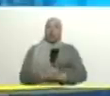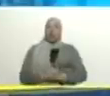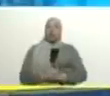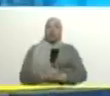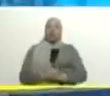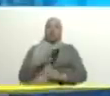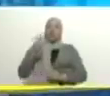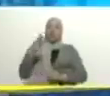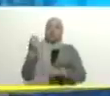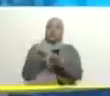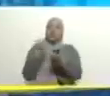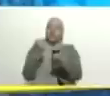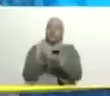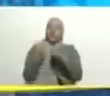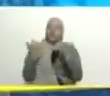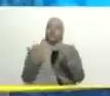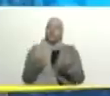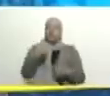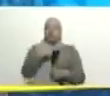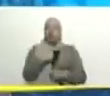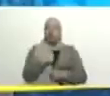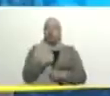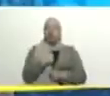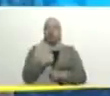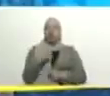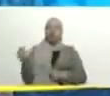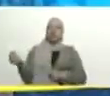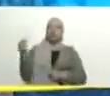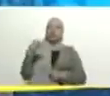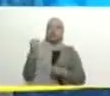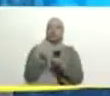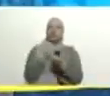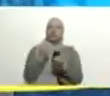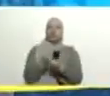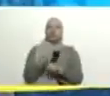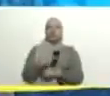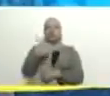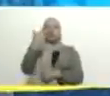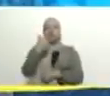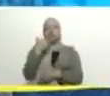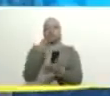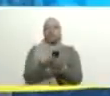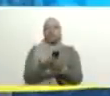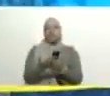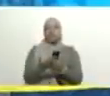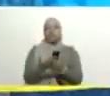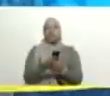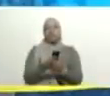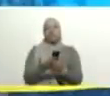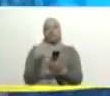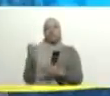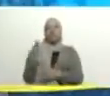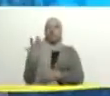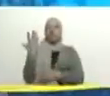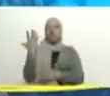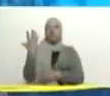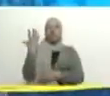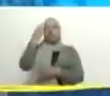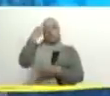Cuarto consenso. Y yo hoy agrego, con el permiso de ustedes, un quinto